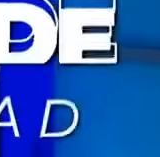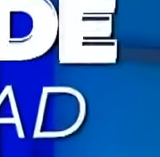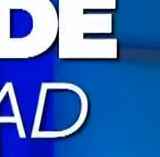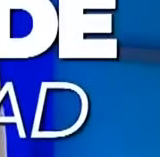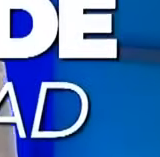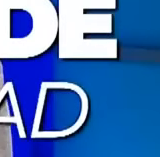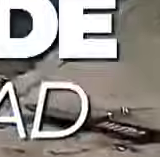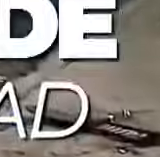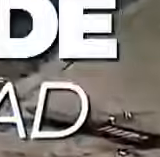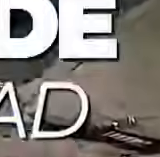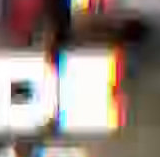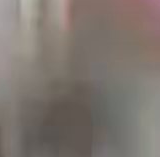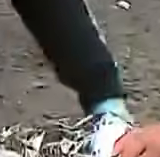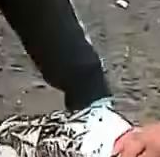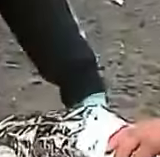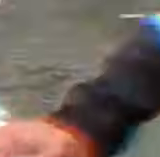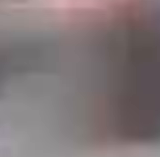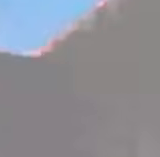Estamos donde está la comunidad.